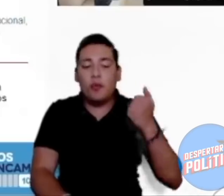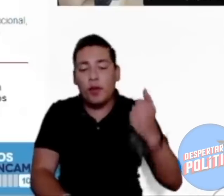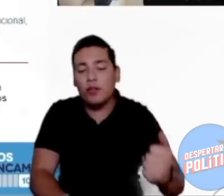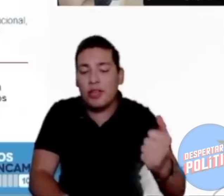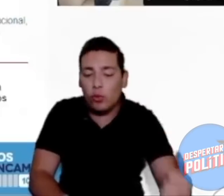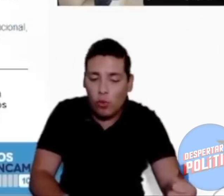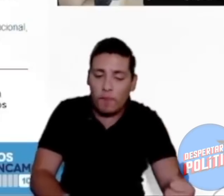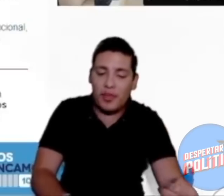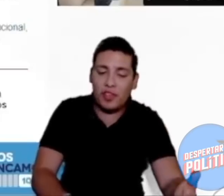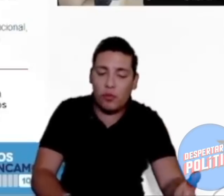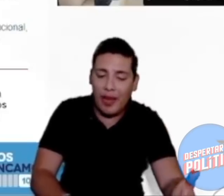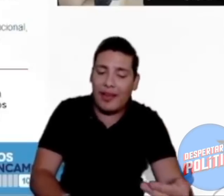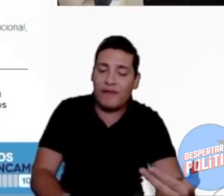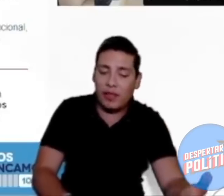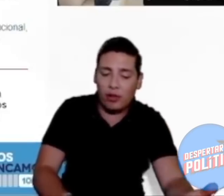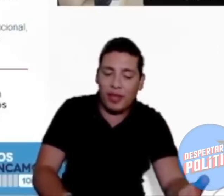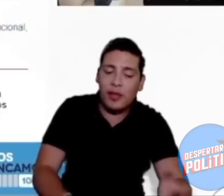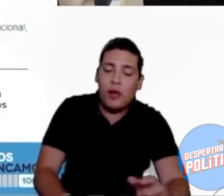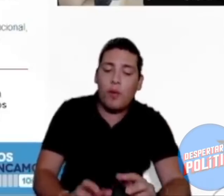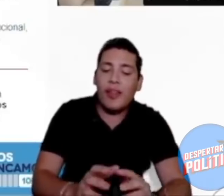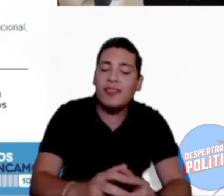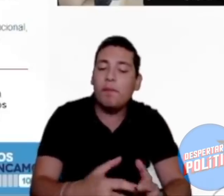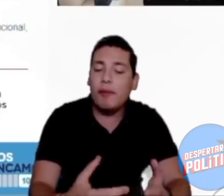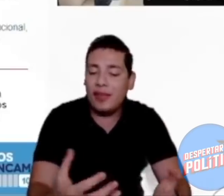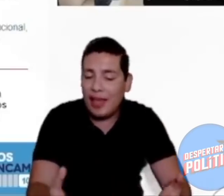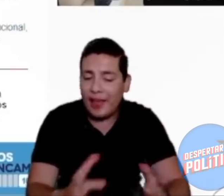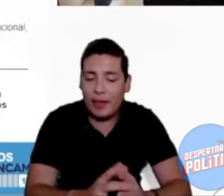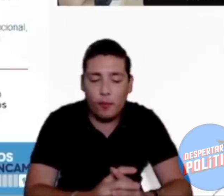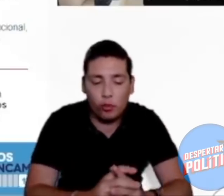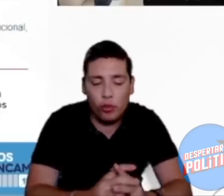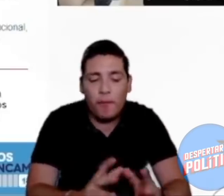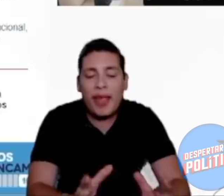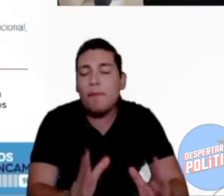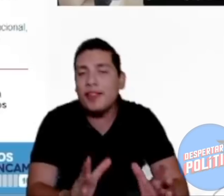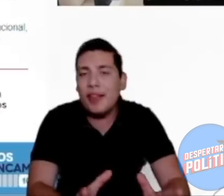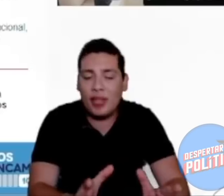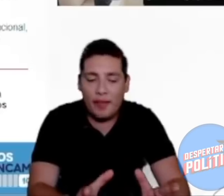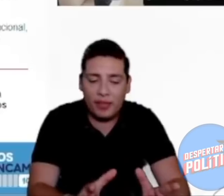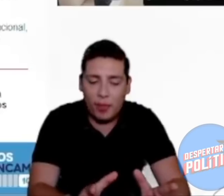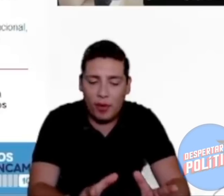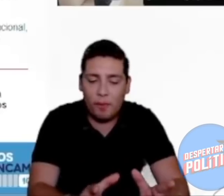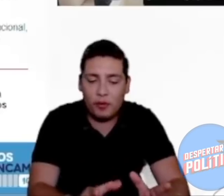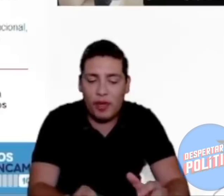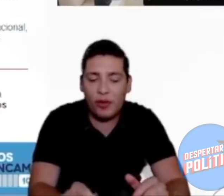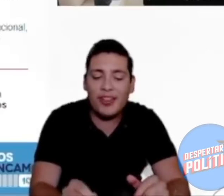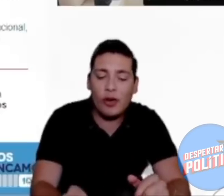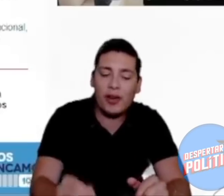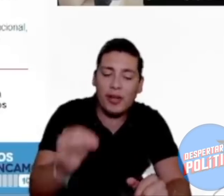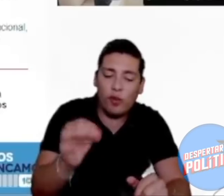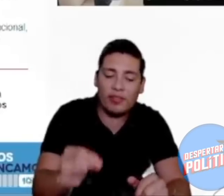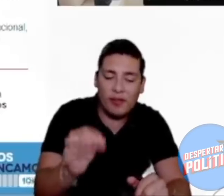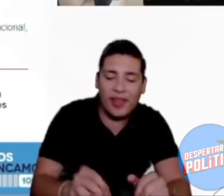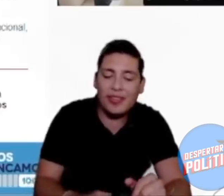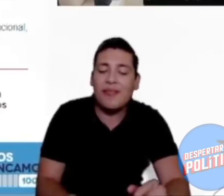los aeropuertos de Tulum y Chetumal, entre otras, puedan ser privatizadas en un futuro. El presidente Andrés Manuel López Obrador reiteró